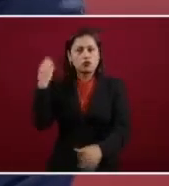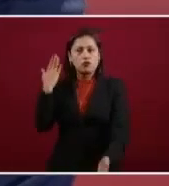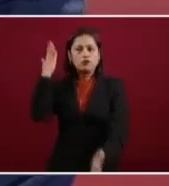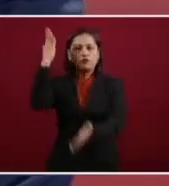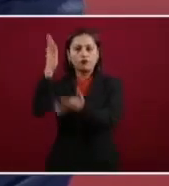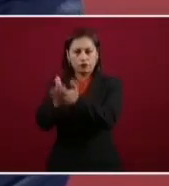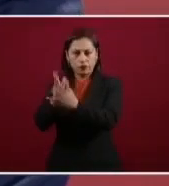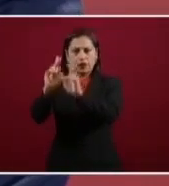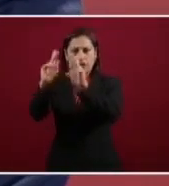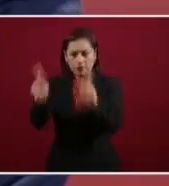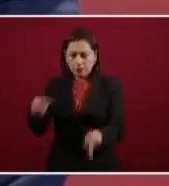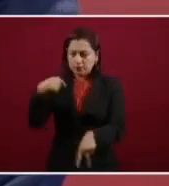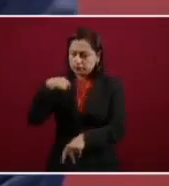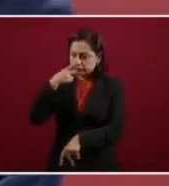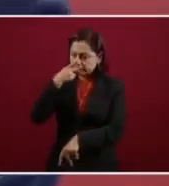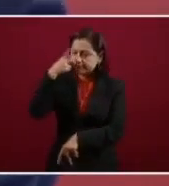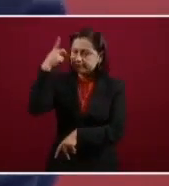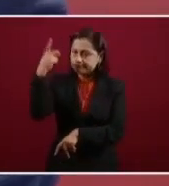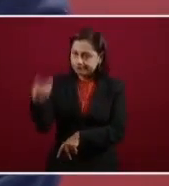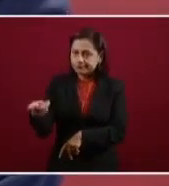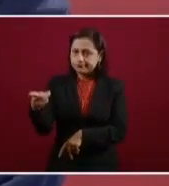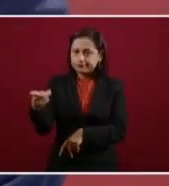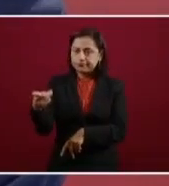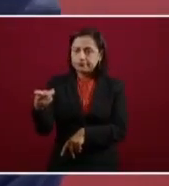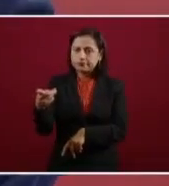allá cuando estaba